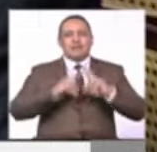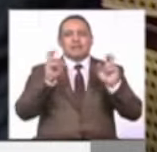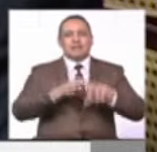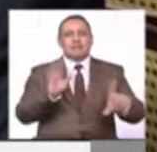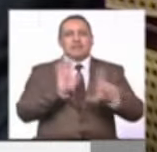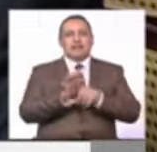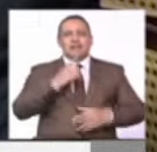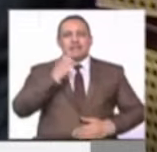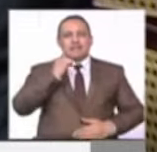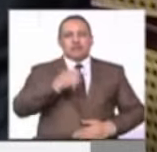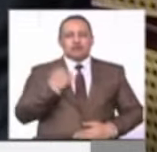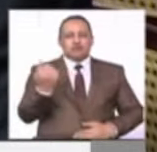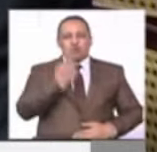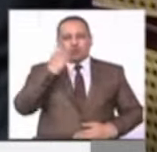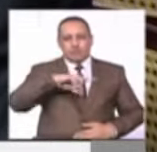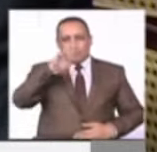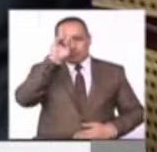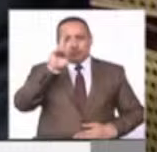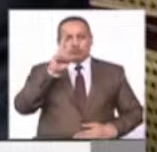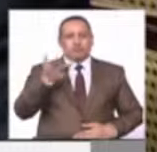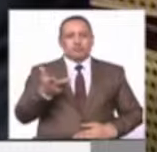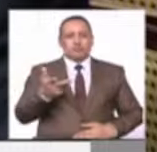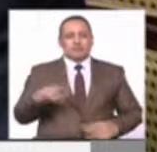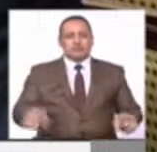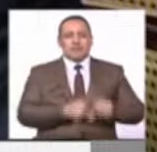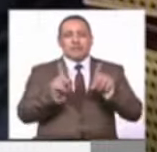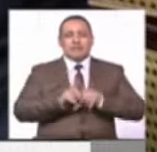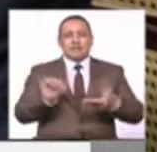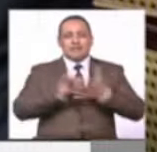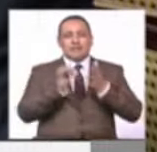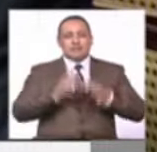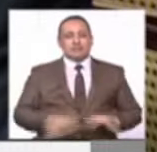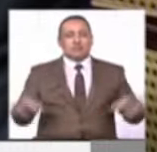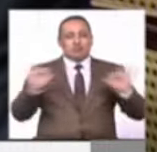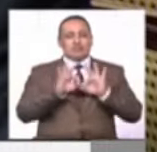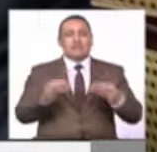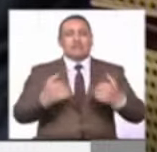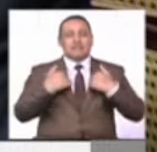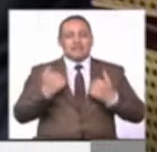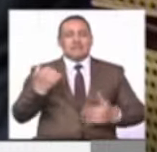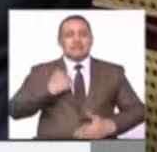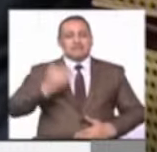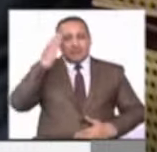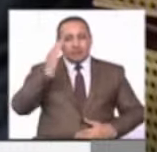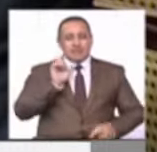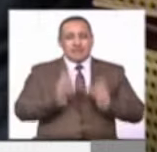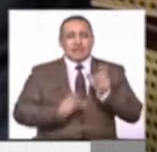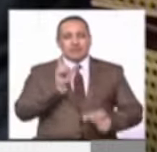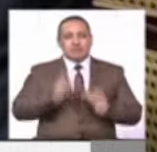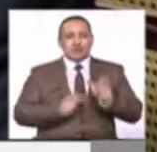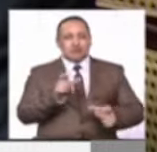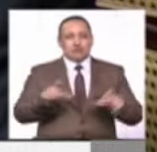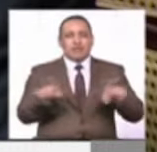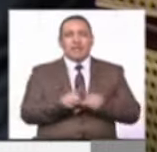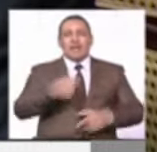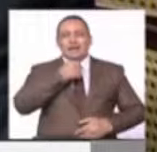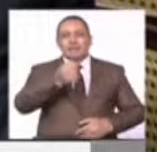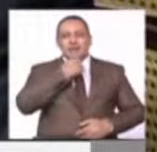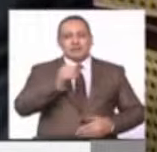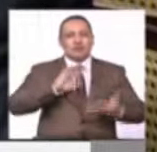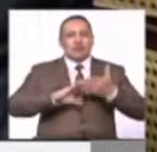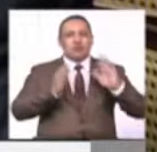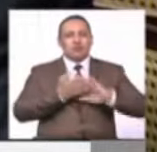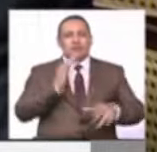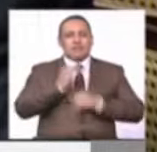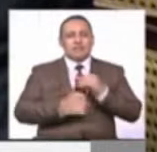de derecho en el Perú Así es crucial tener en cuenta que la ciudadanía la prensa y la comunidad